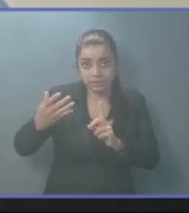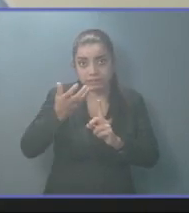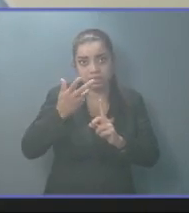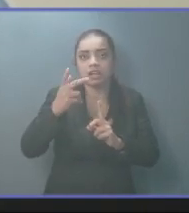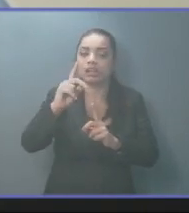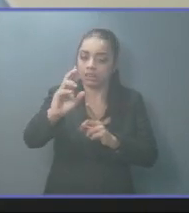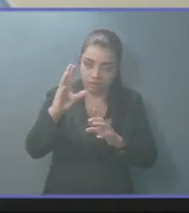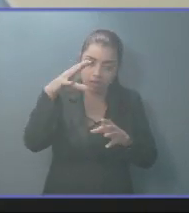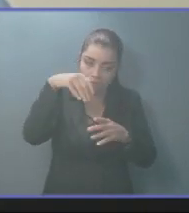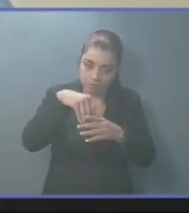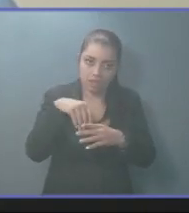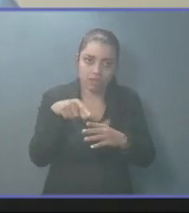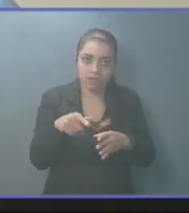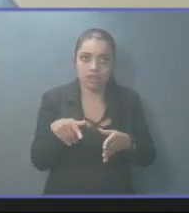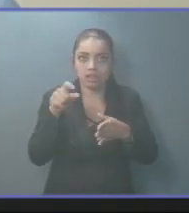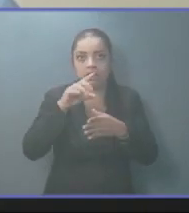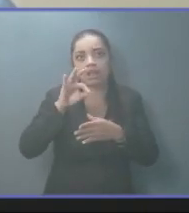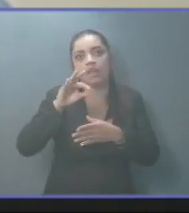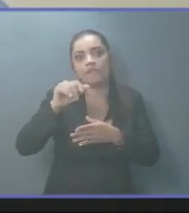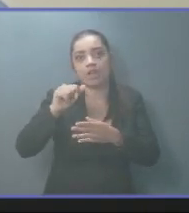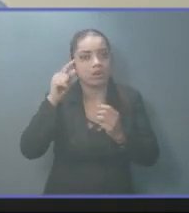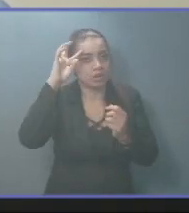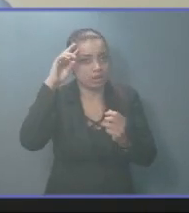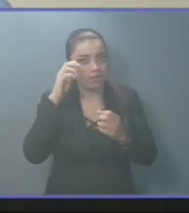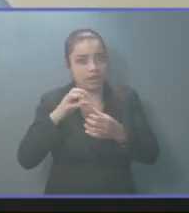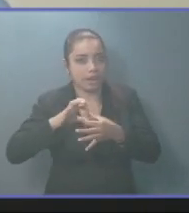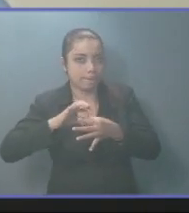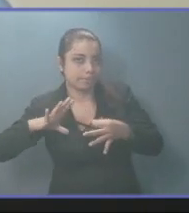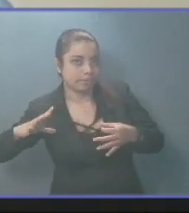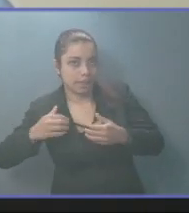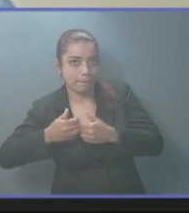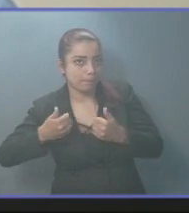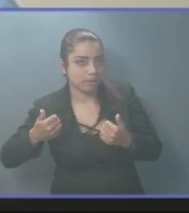fuerza armada no es un organismo ajeno